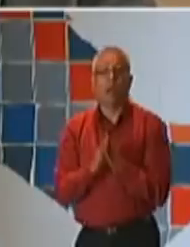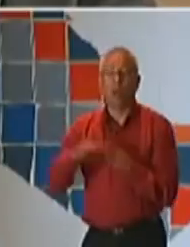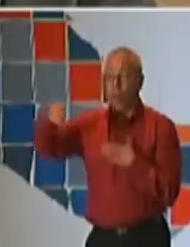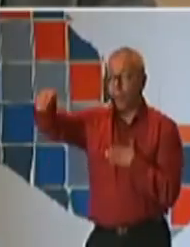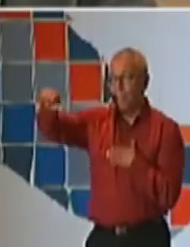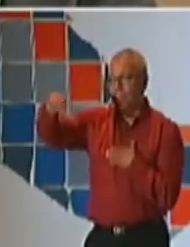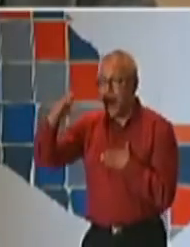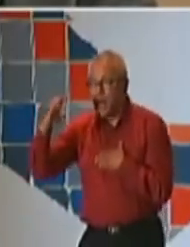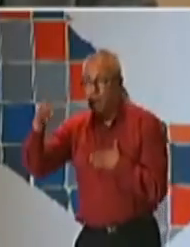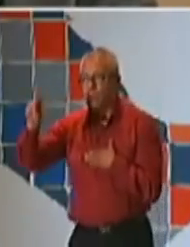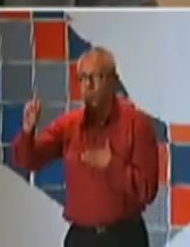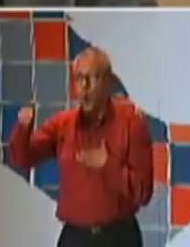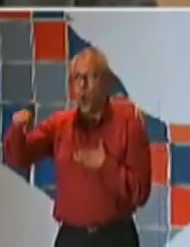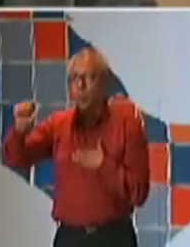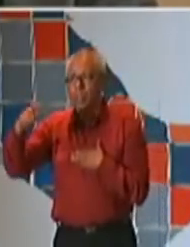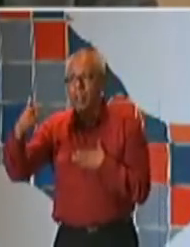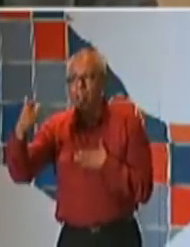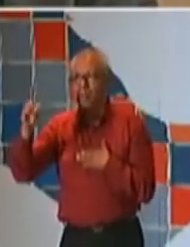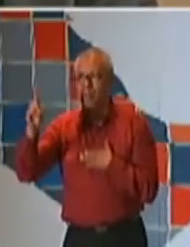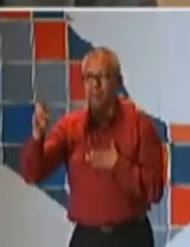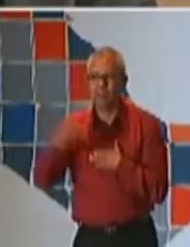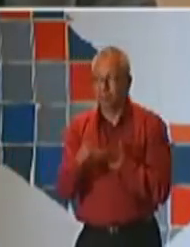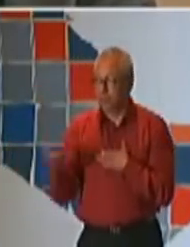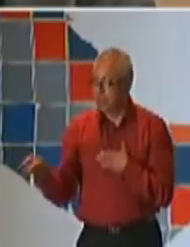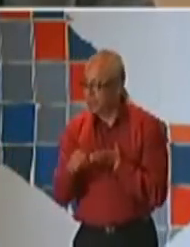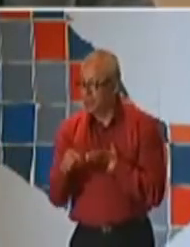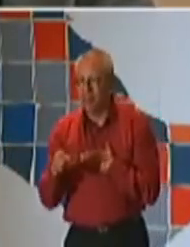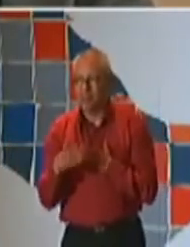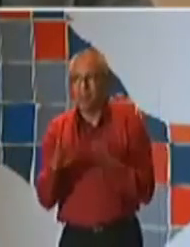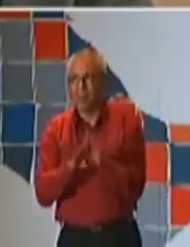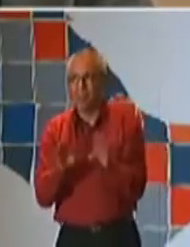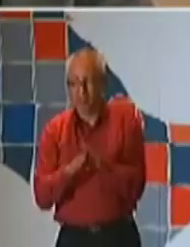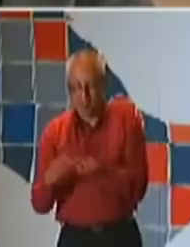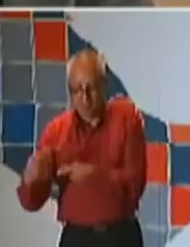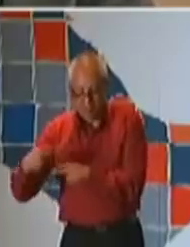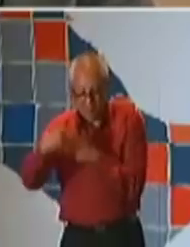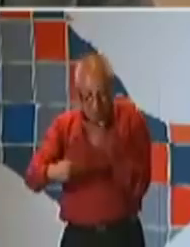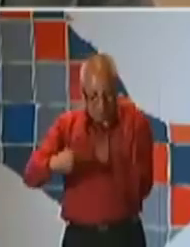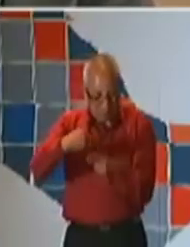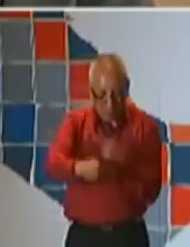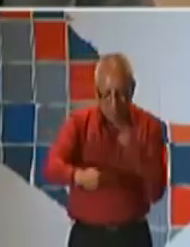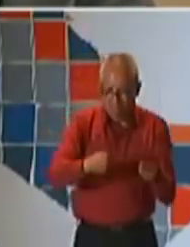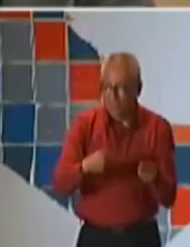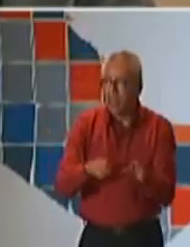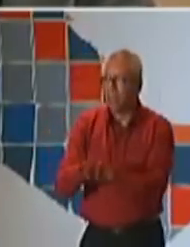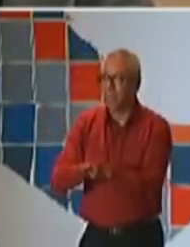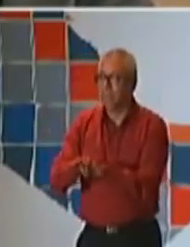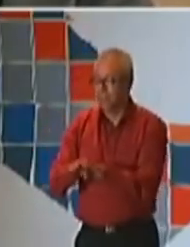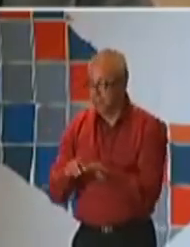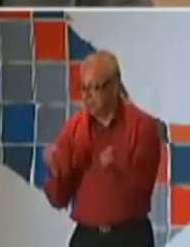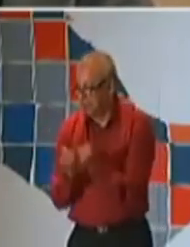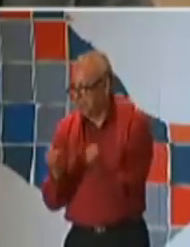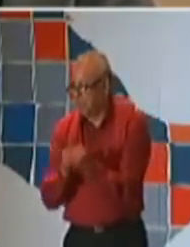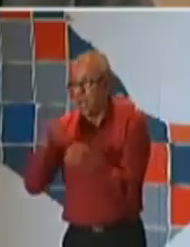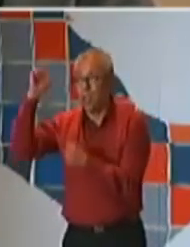sirven los pica la misma máquina tampoco Ellos tienen el derecho